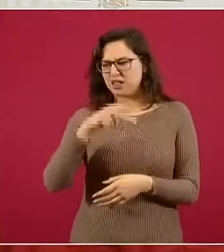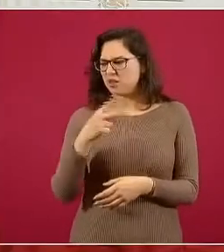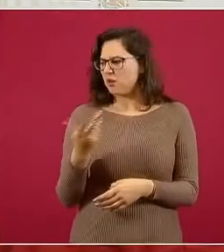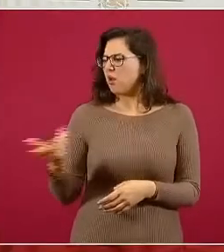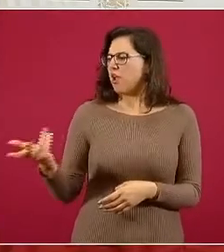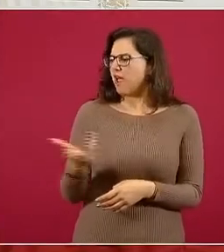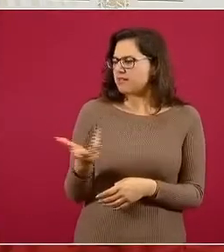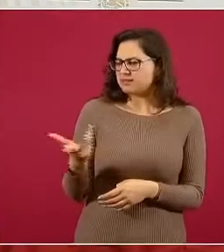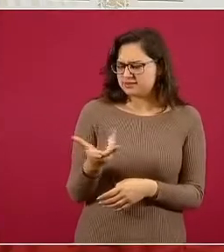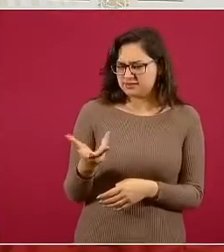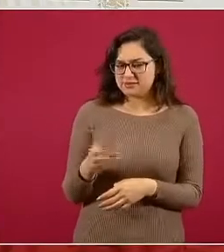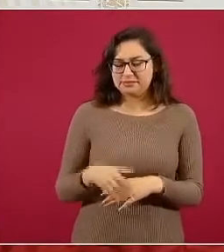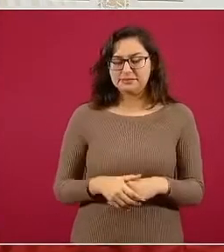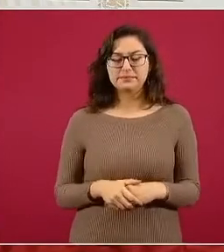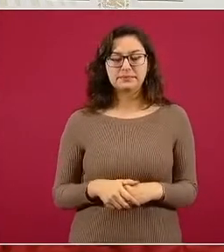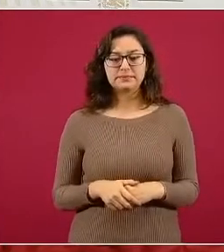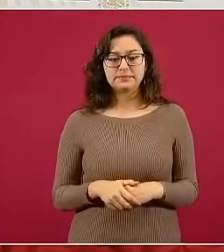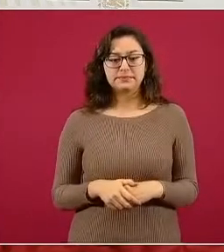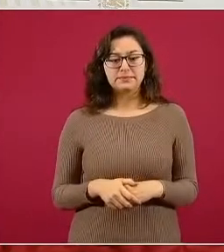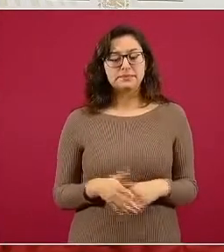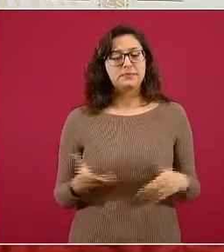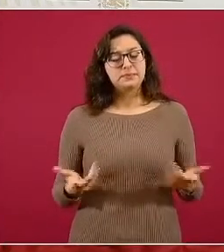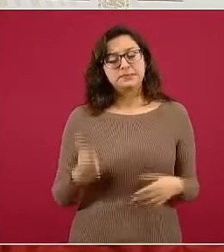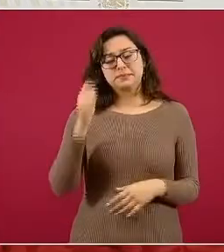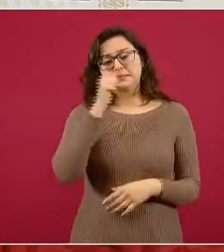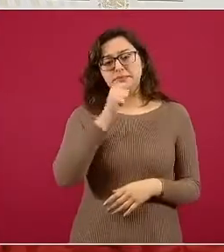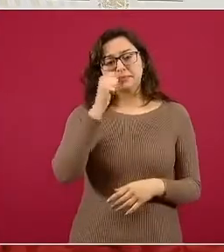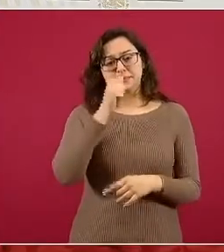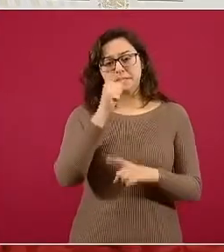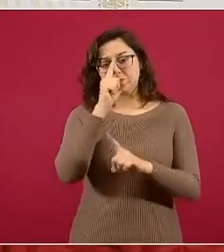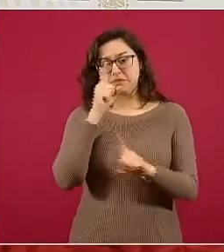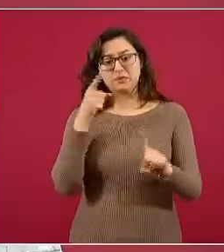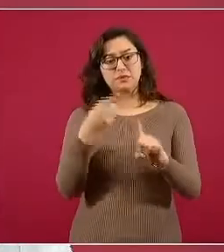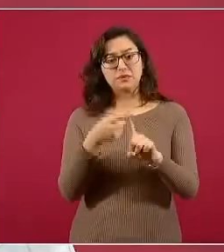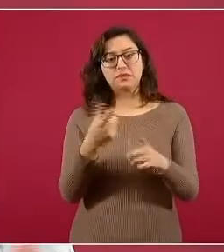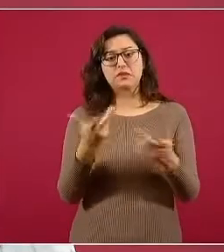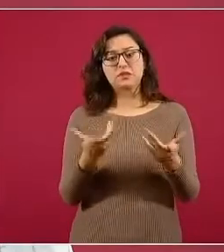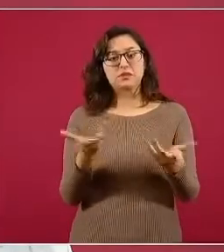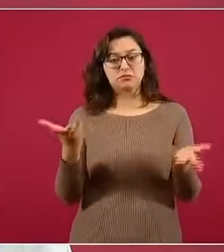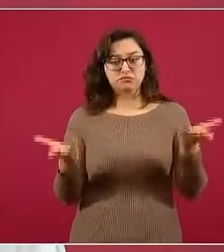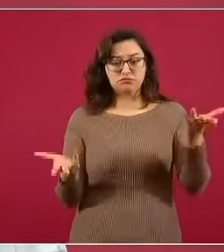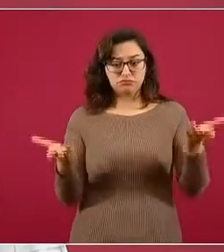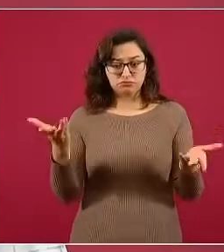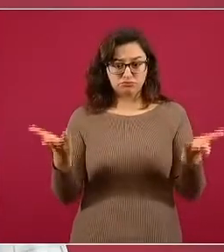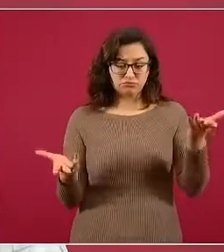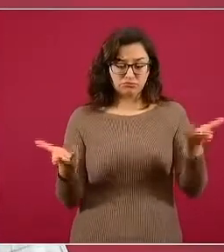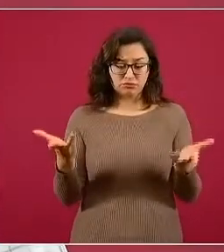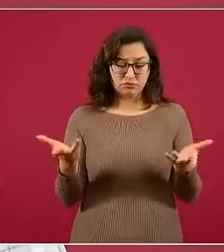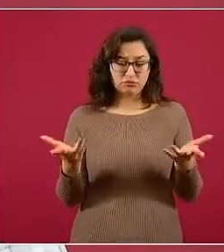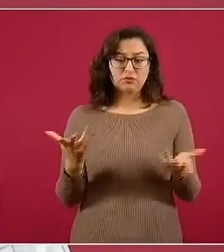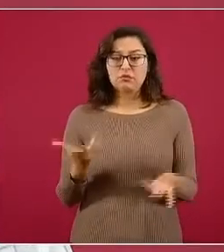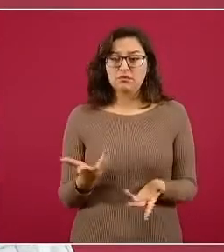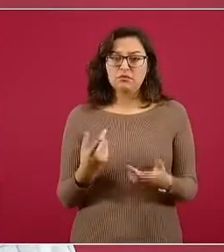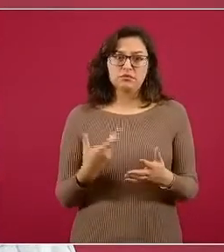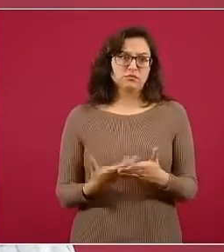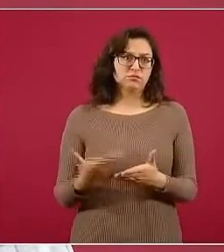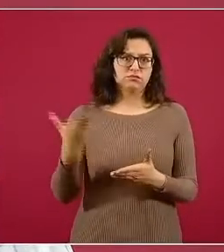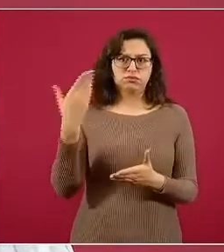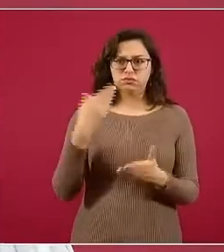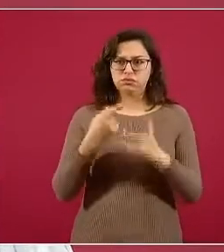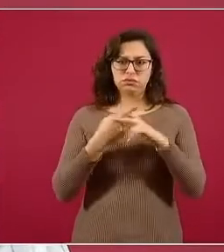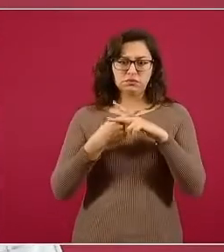esta actividad, buscando y en su momento logrando siempre este balance del cual hemos hablado desde que empezó la